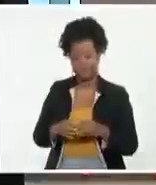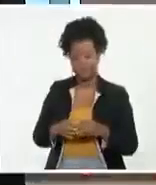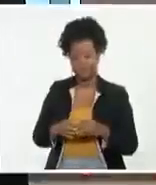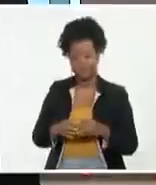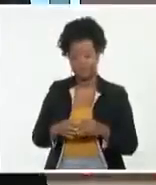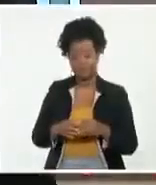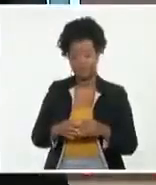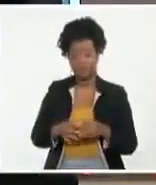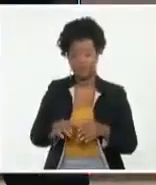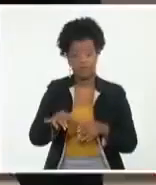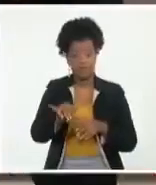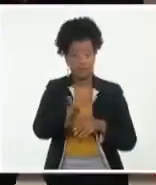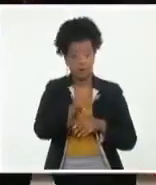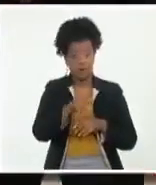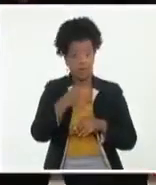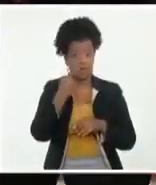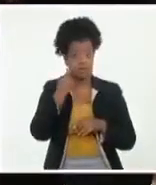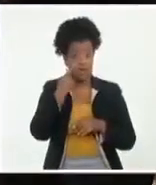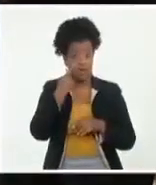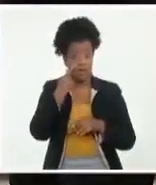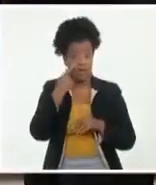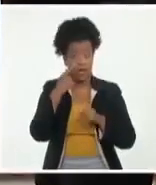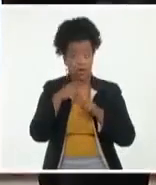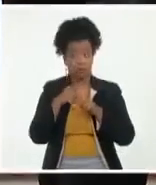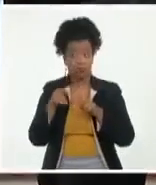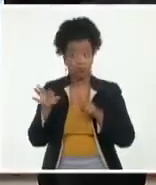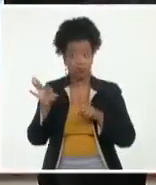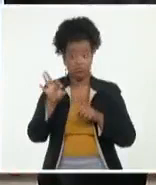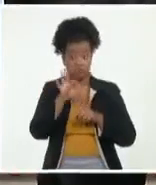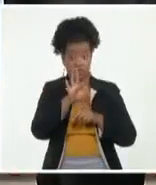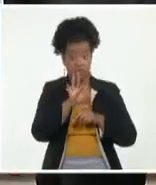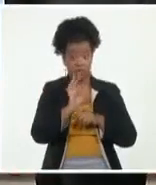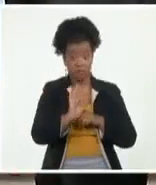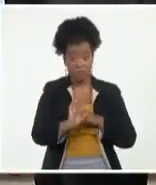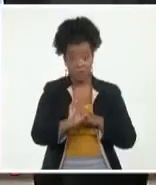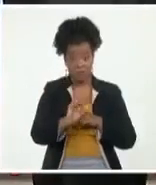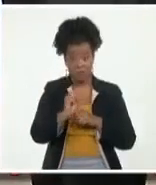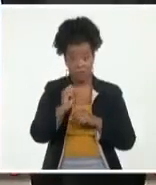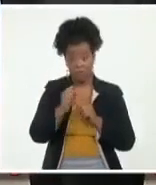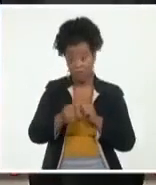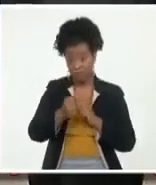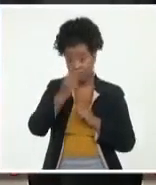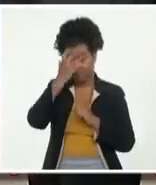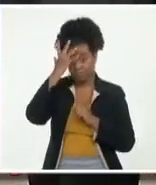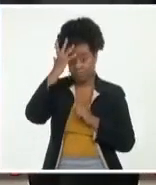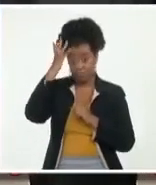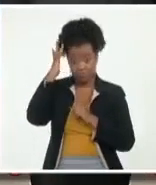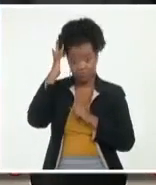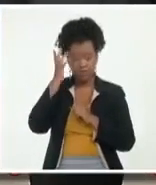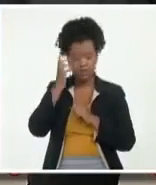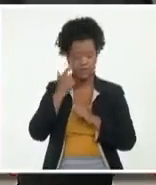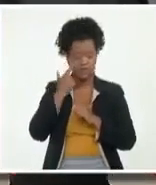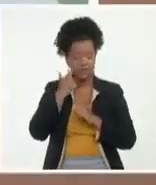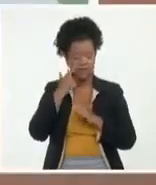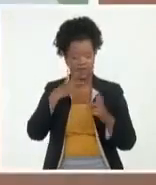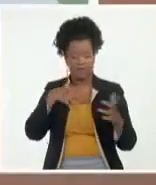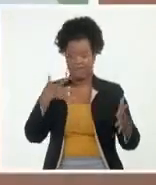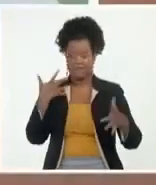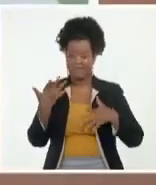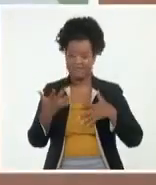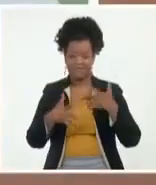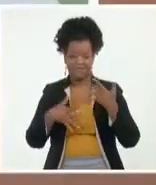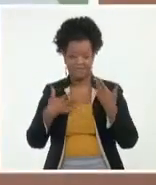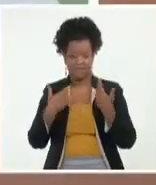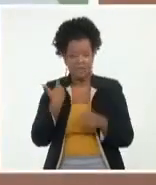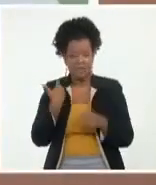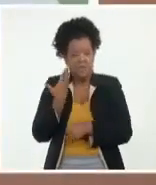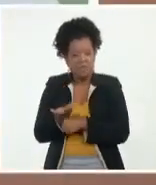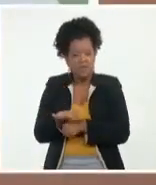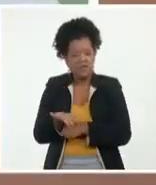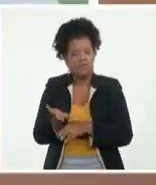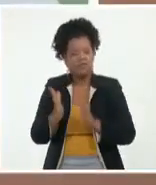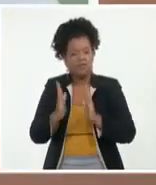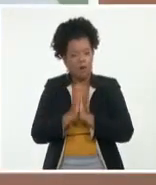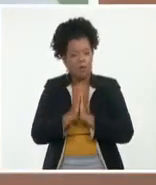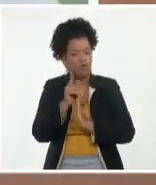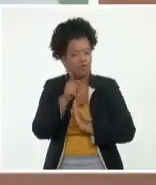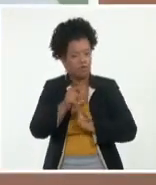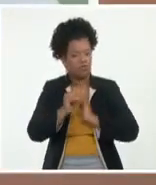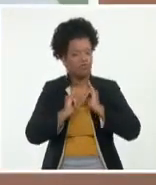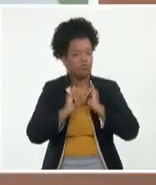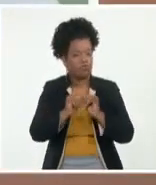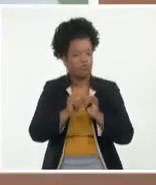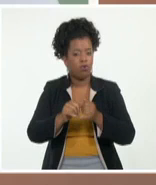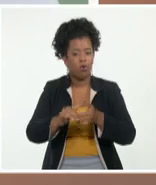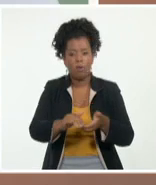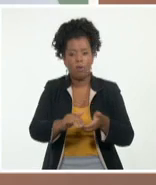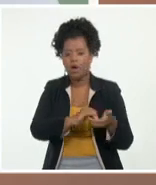del partido y presidente cubano, Miguel Díaz-Canel Bermúdez, le transmitió su alegría y le pidió que les dijera a sus compañeros que